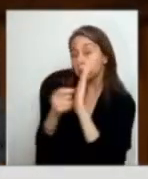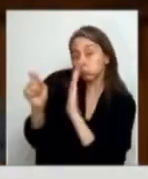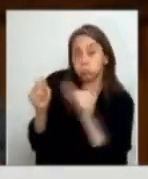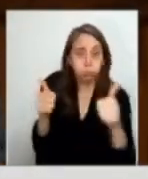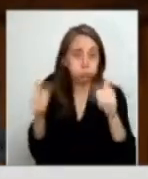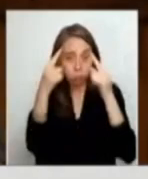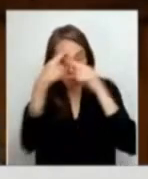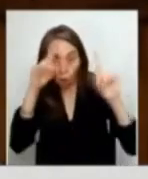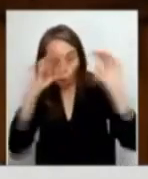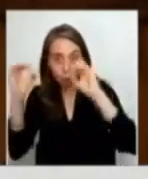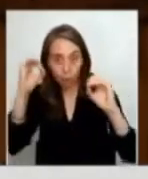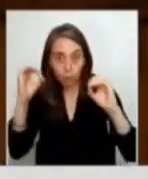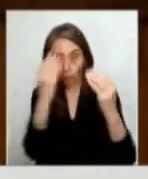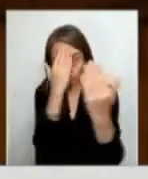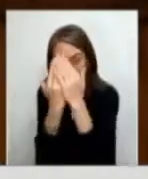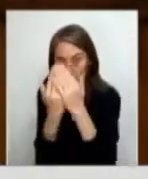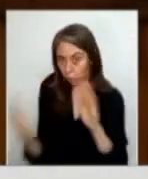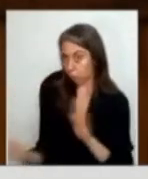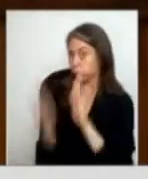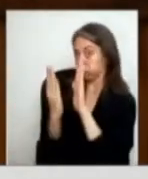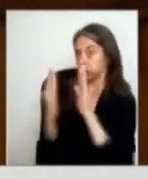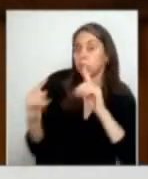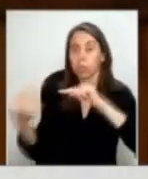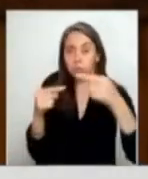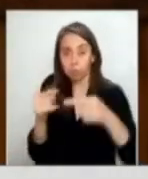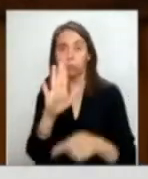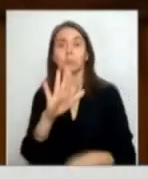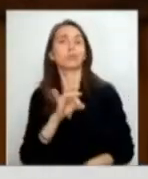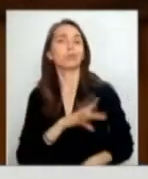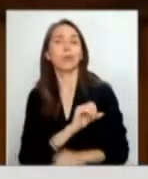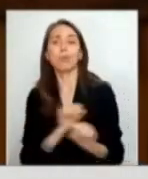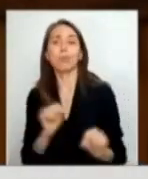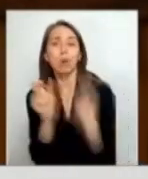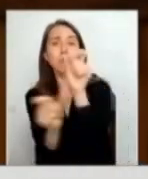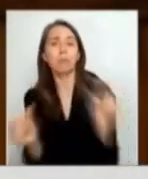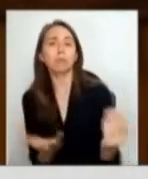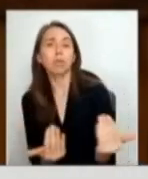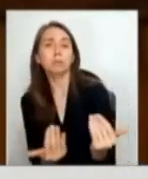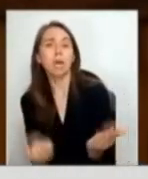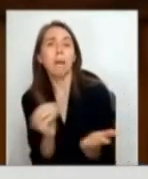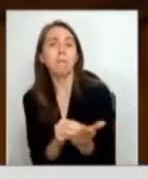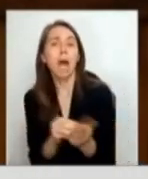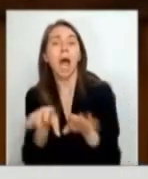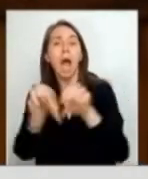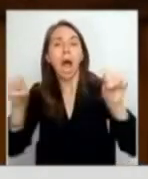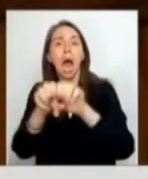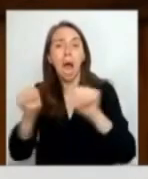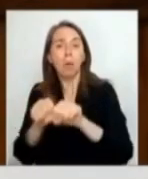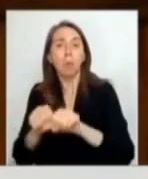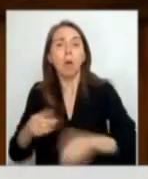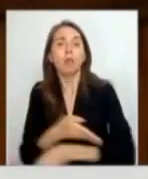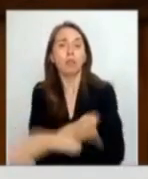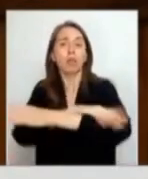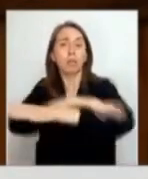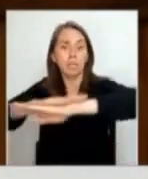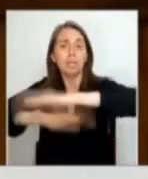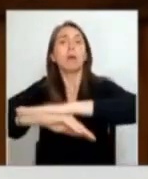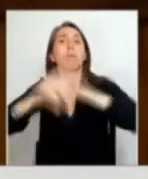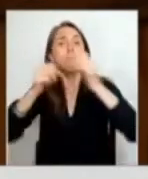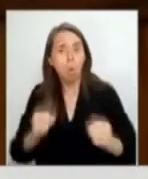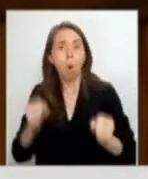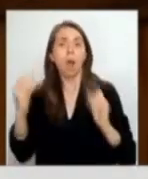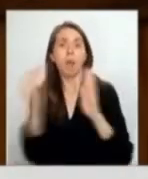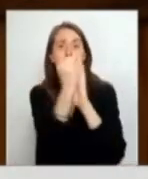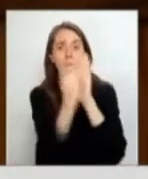discutirlo cara a cara. Pero Chile no puede esperar más respecto a los acuerdos transversales que son posibles. Hay que